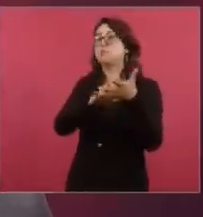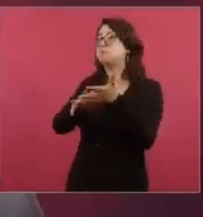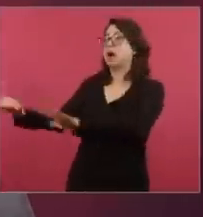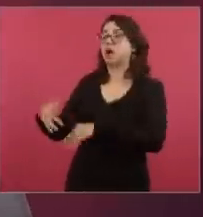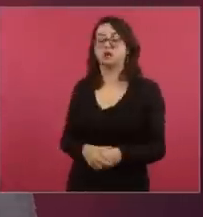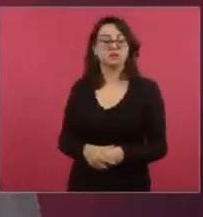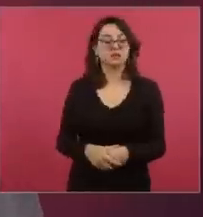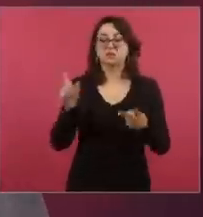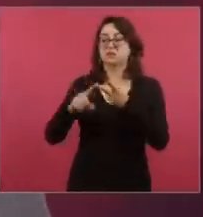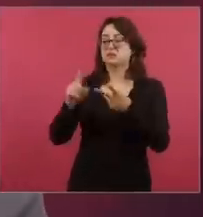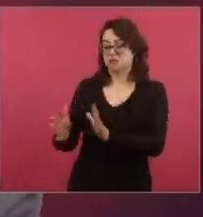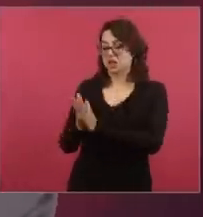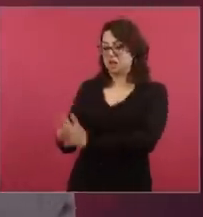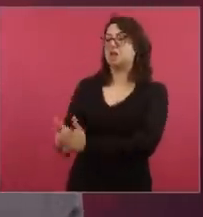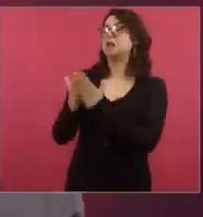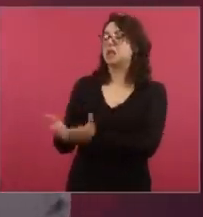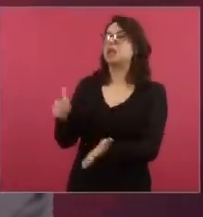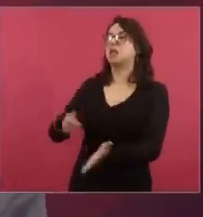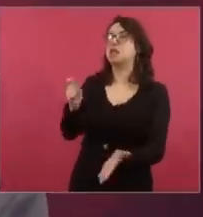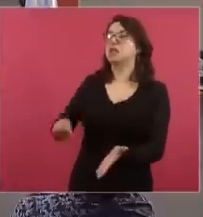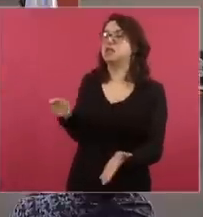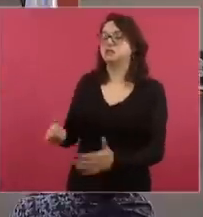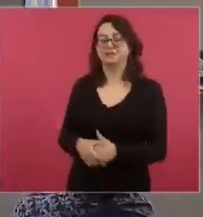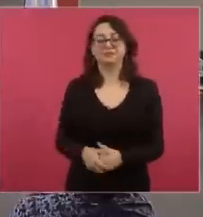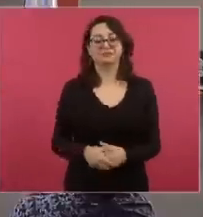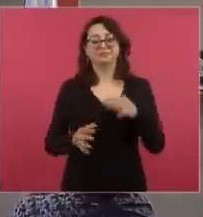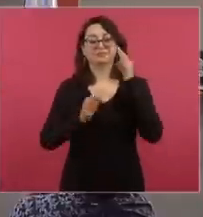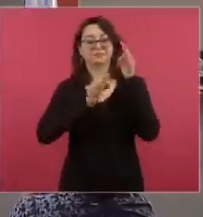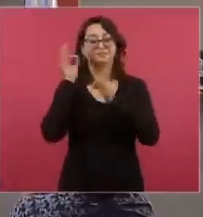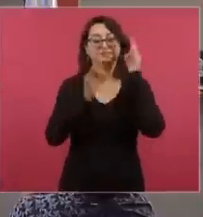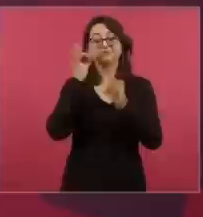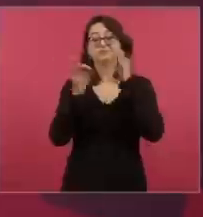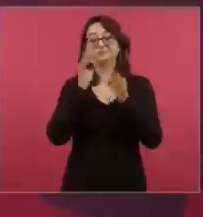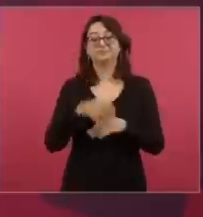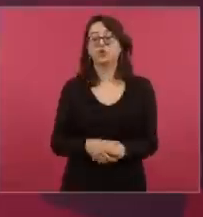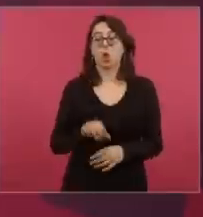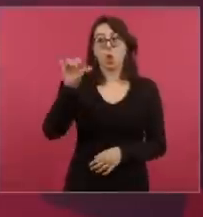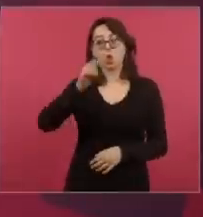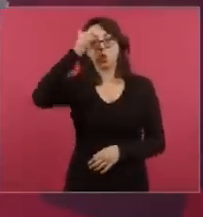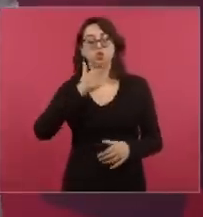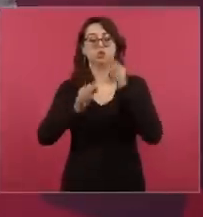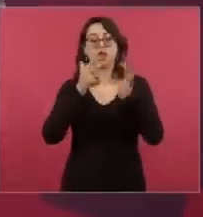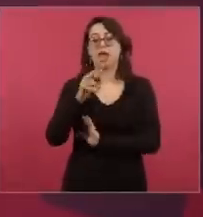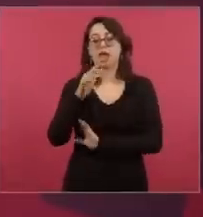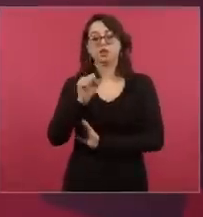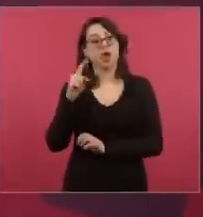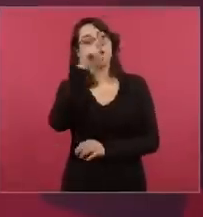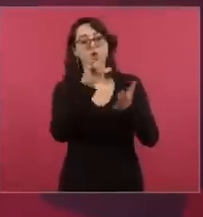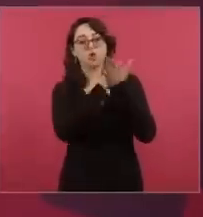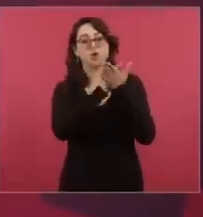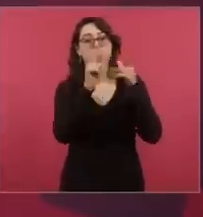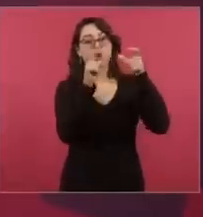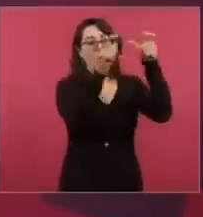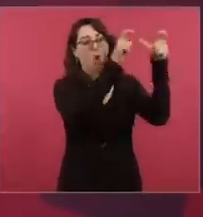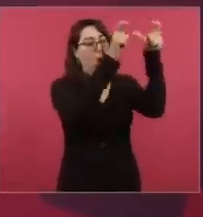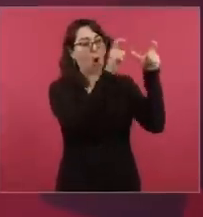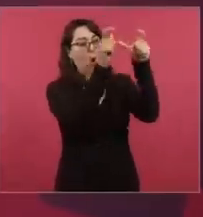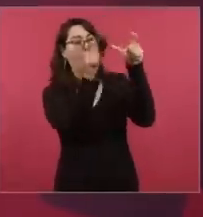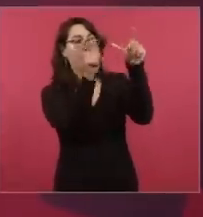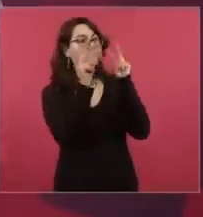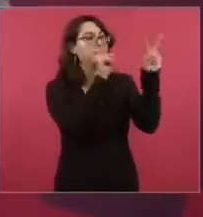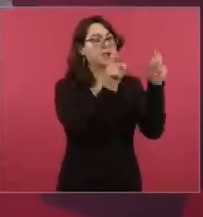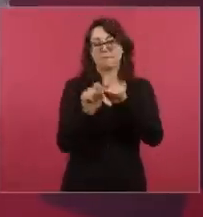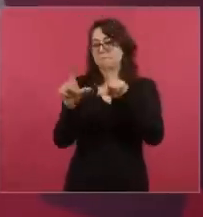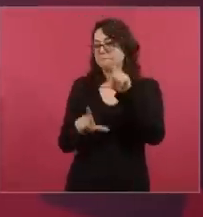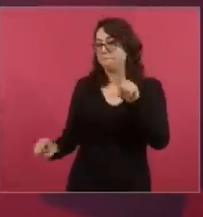en Hechos llegan los ovnis a Nueva York y quieren volver comunista a